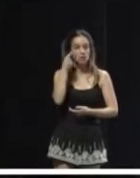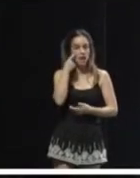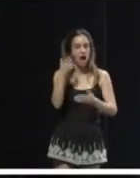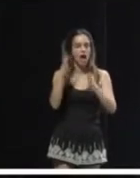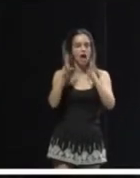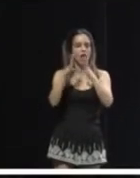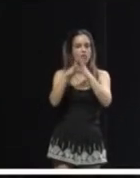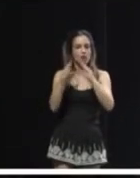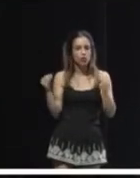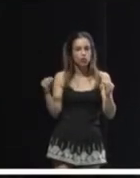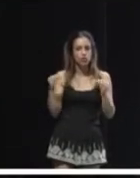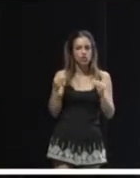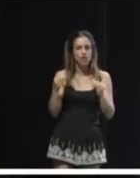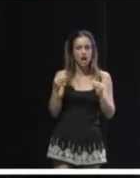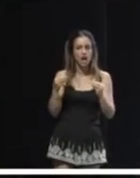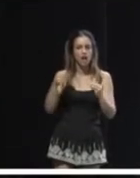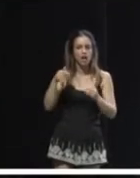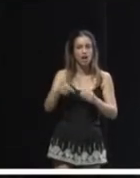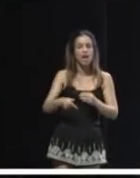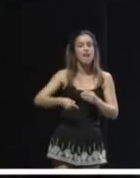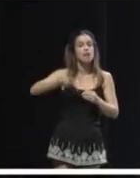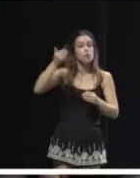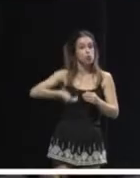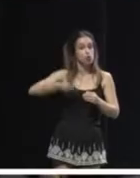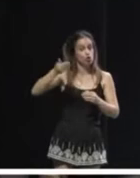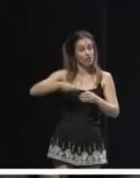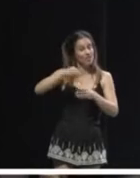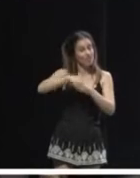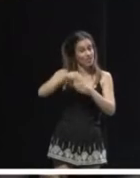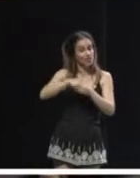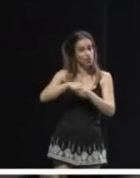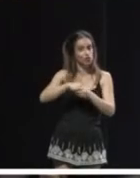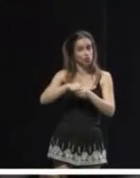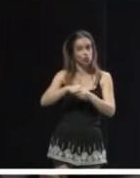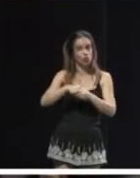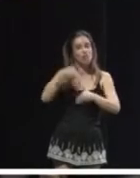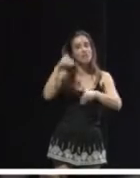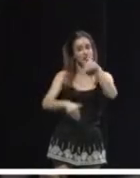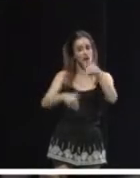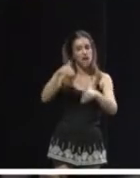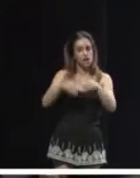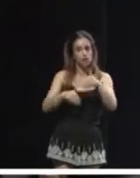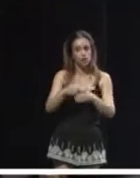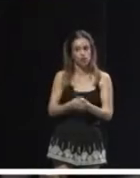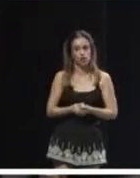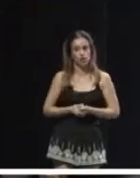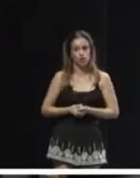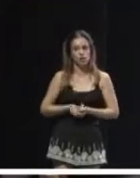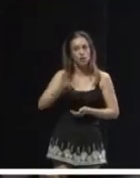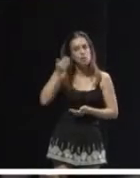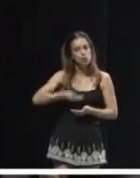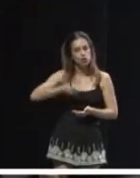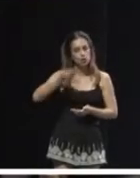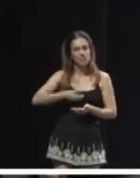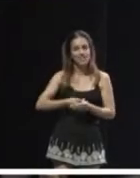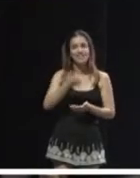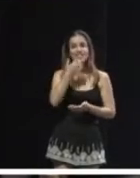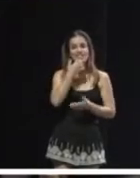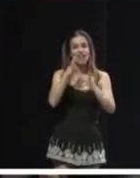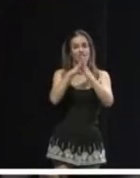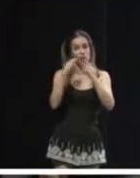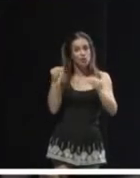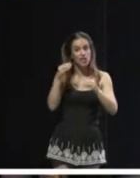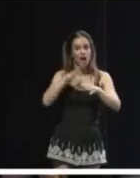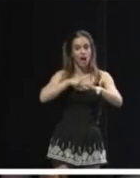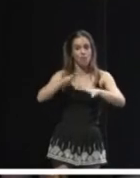Andalucía es decisiva en estas elecciones. Sois claves en estas elecciones. Si Andalucía se